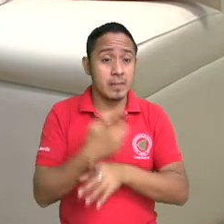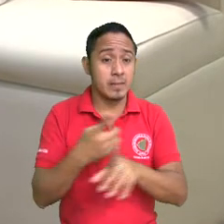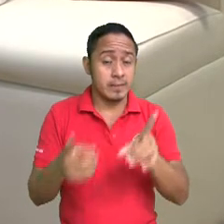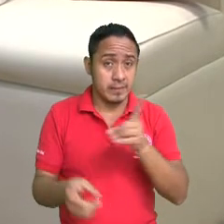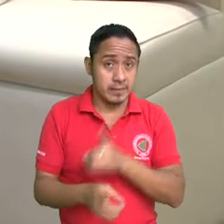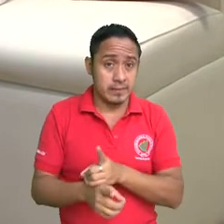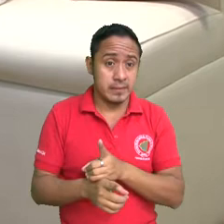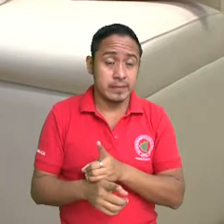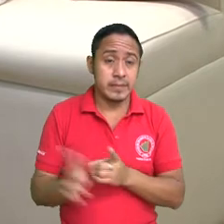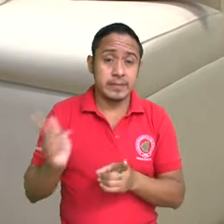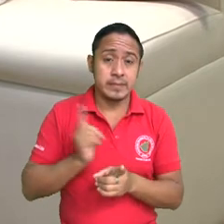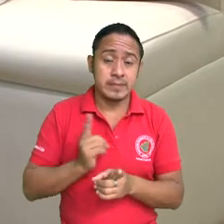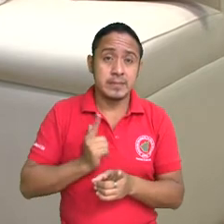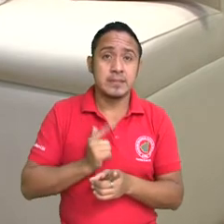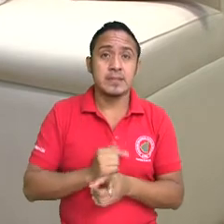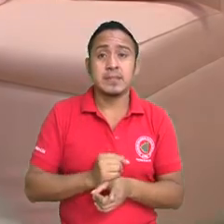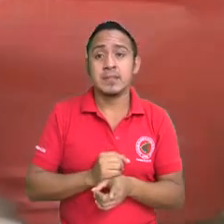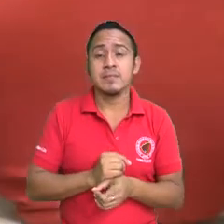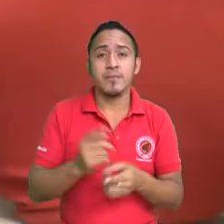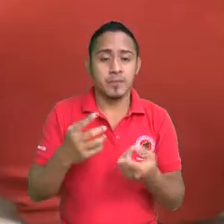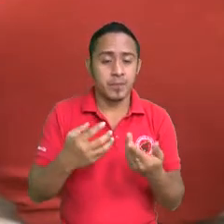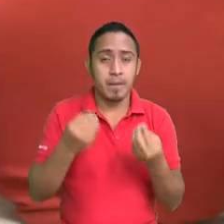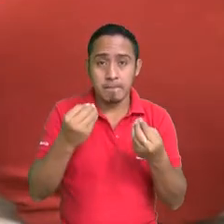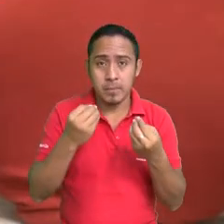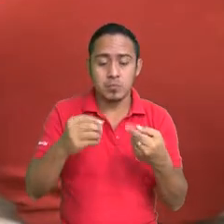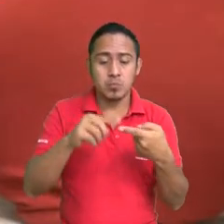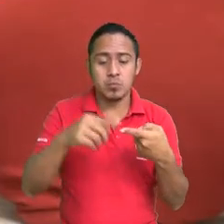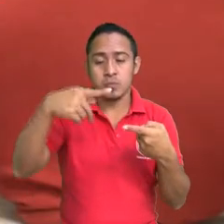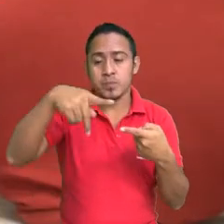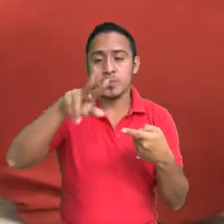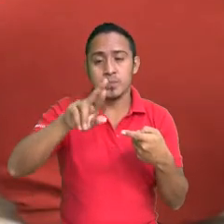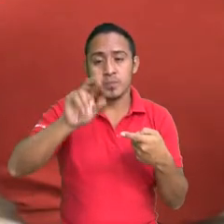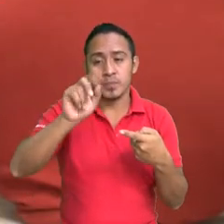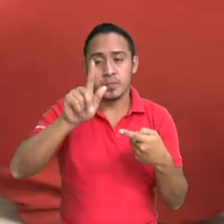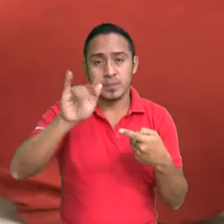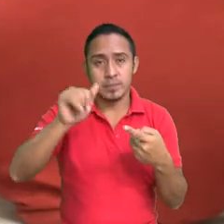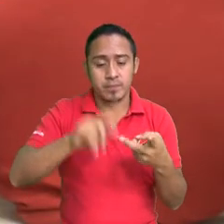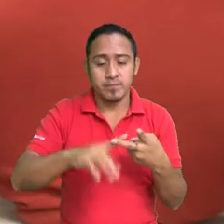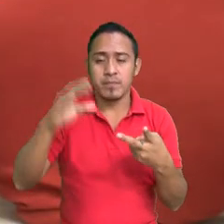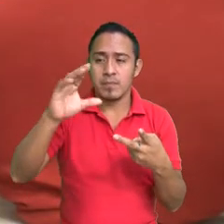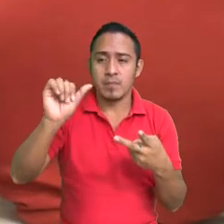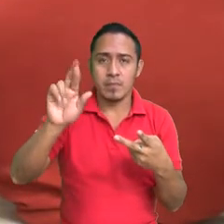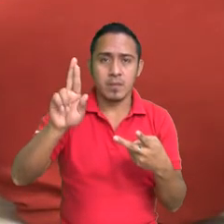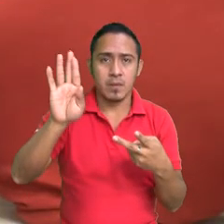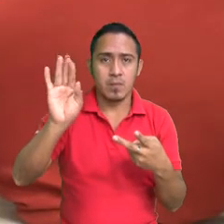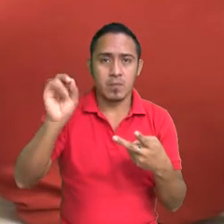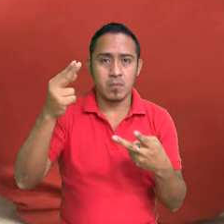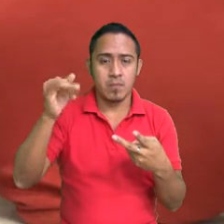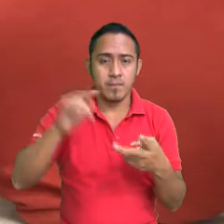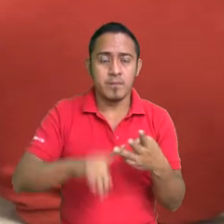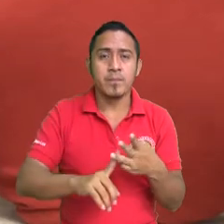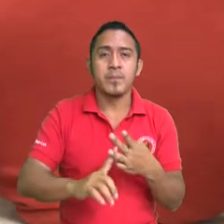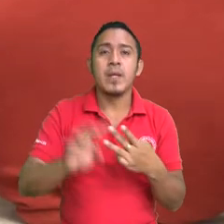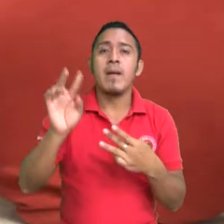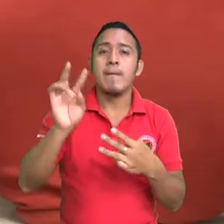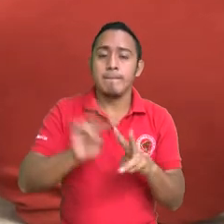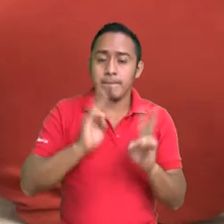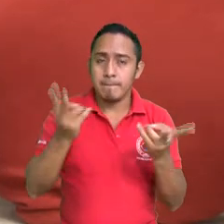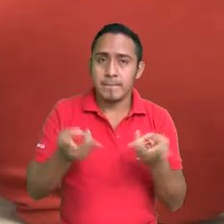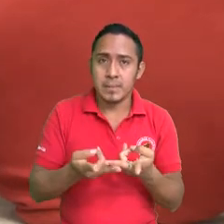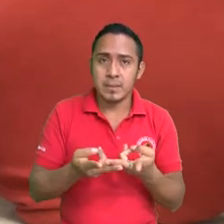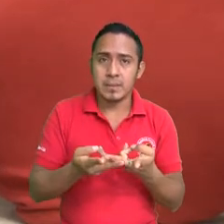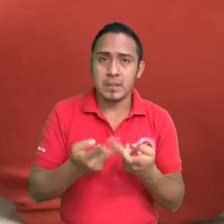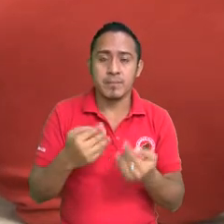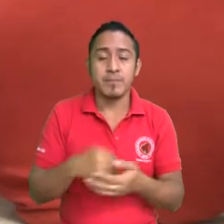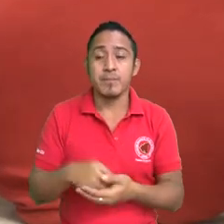de tener una alimentación en base a proteínas, carbohidratos, incluir todas las vitaminas en los vegetales y no necesariamente en un